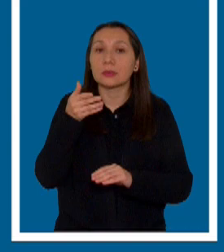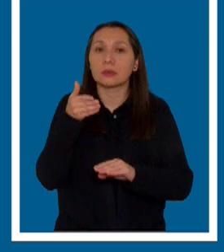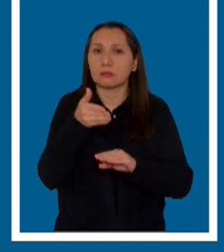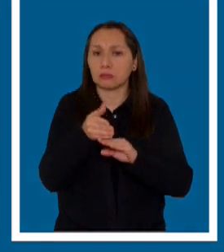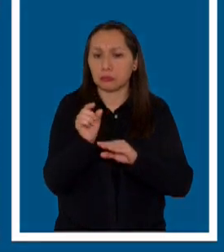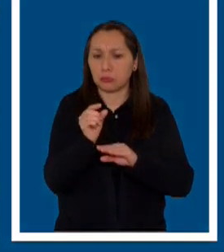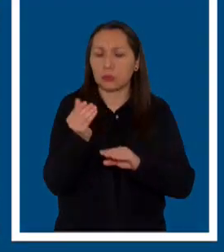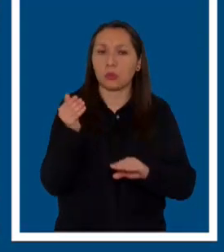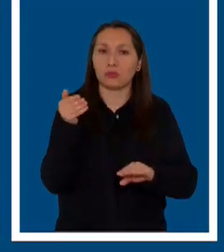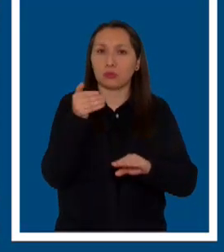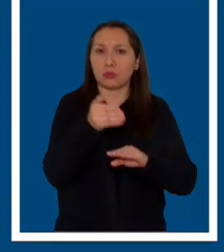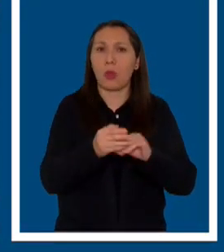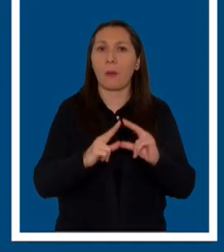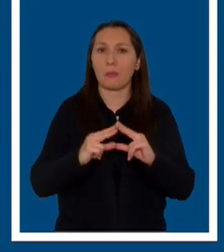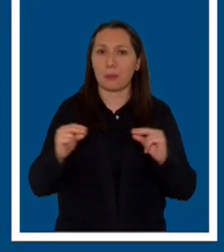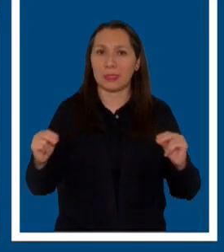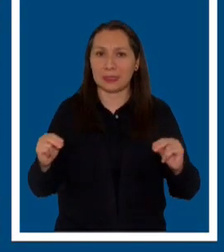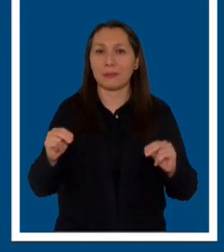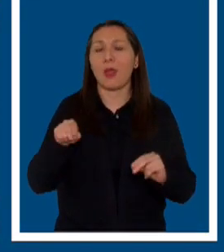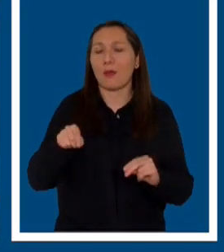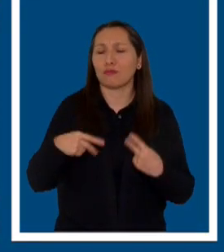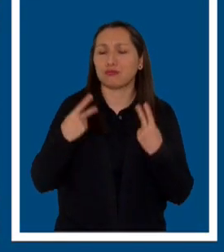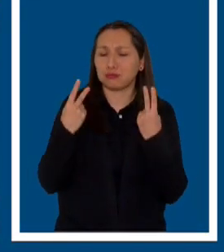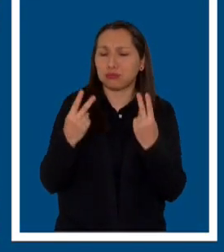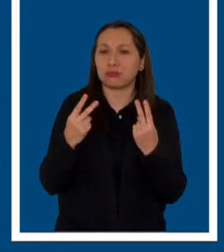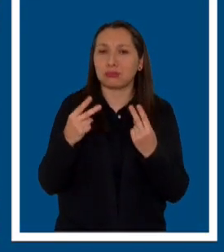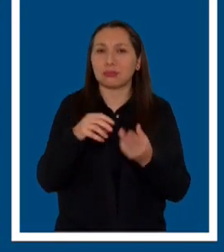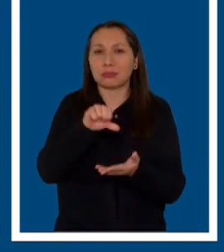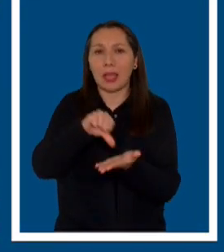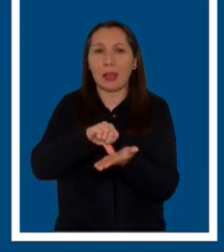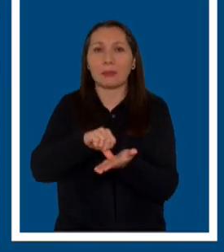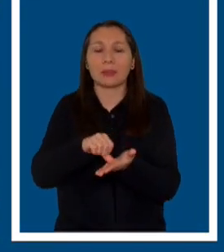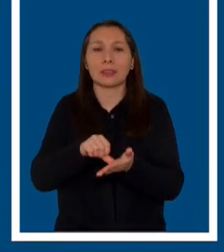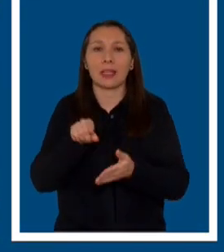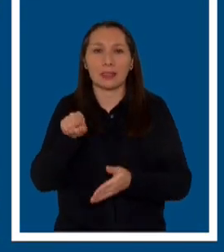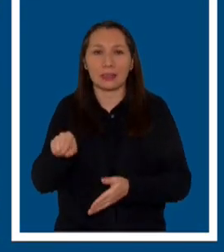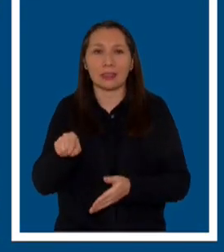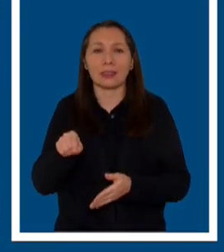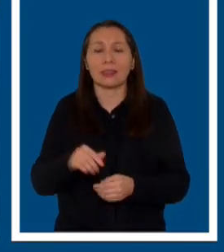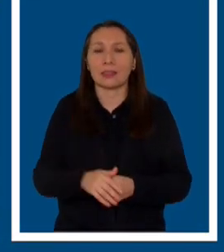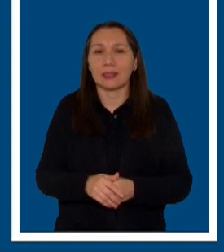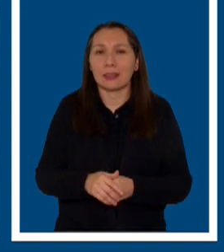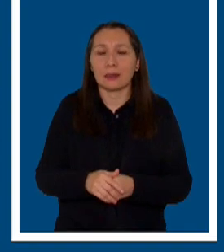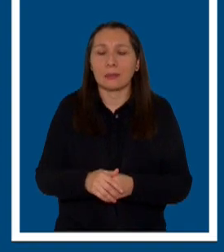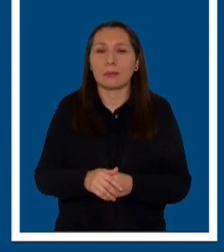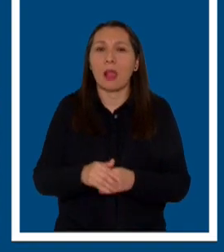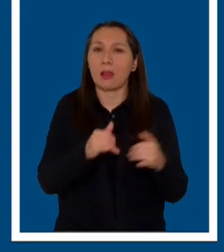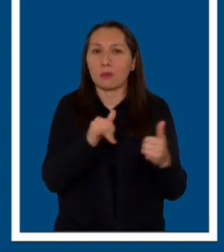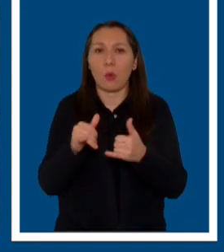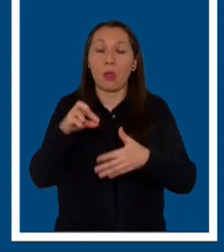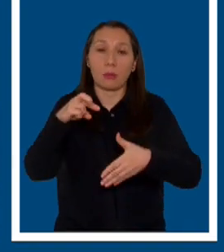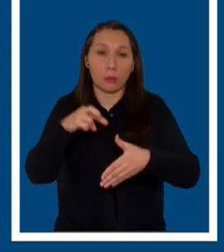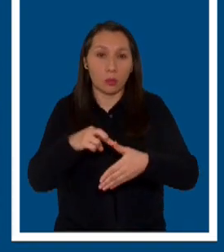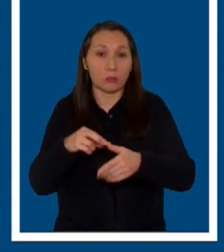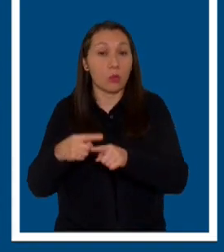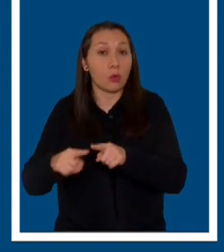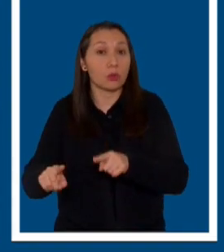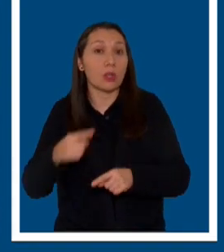hace unos días en pichilemu la capital del ser que va a ser protagonista de esta competencia a nivel Panamericano